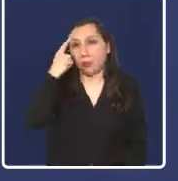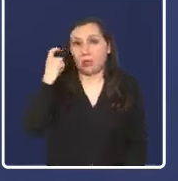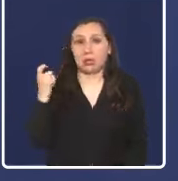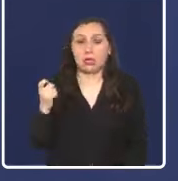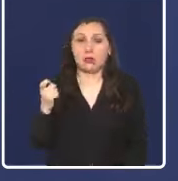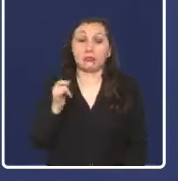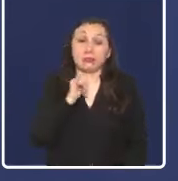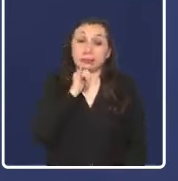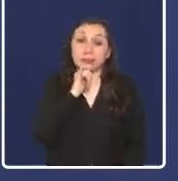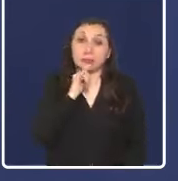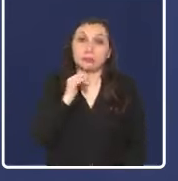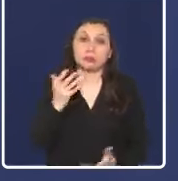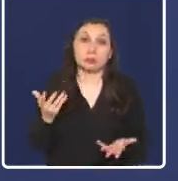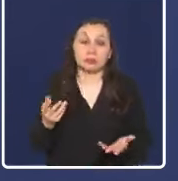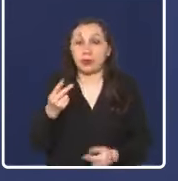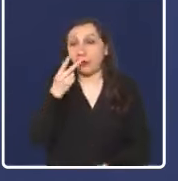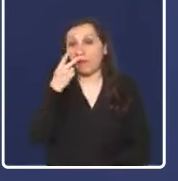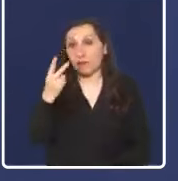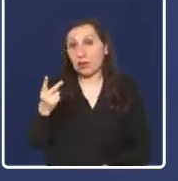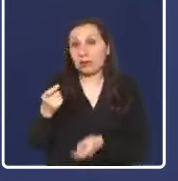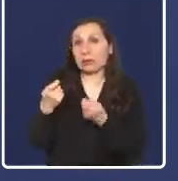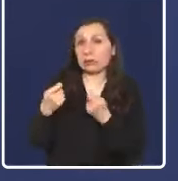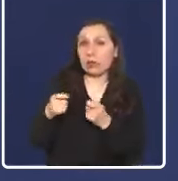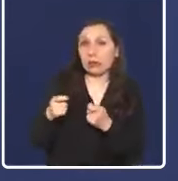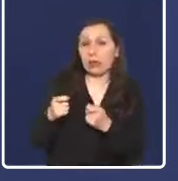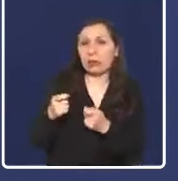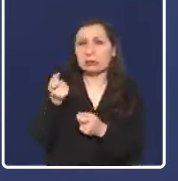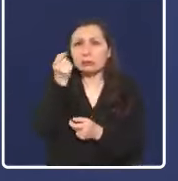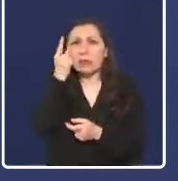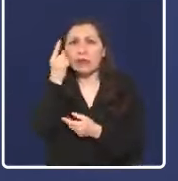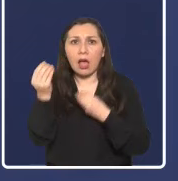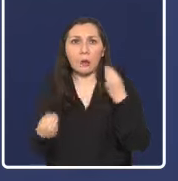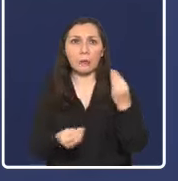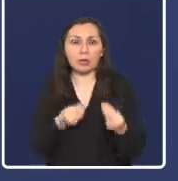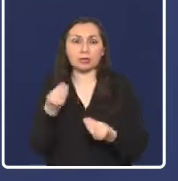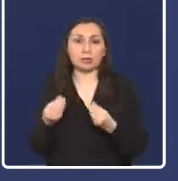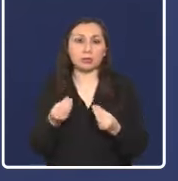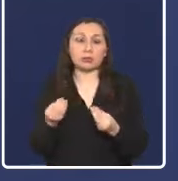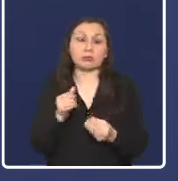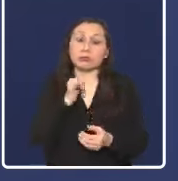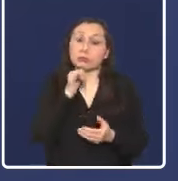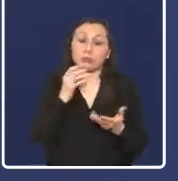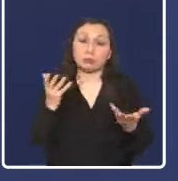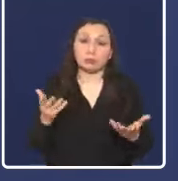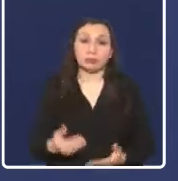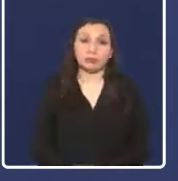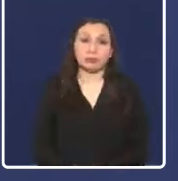que, ver y tratar de conocer qué pasó,